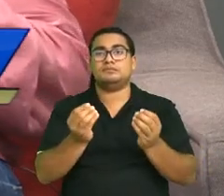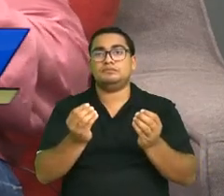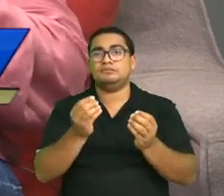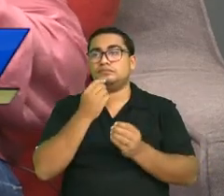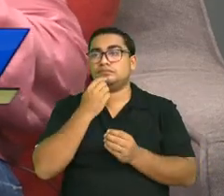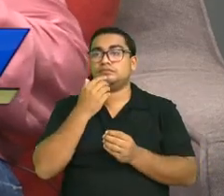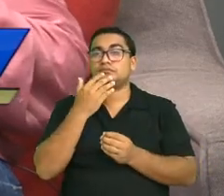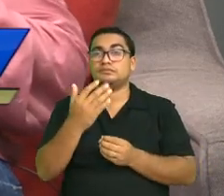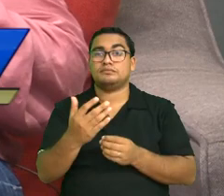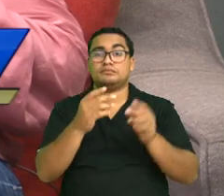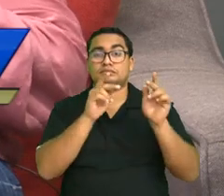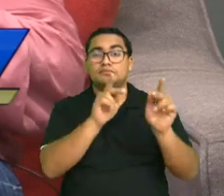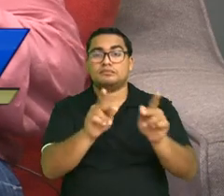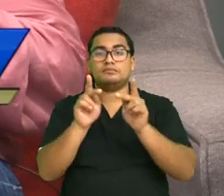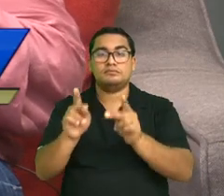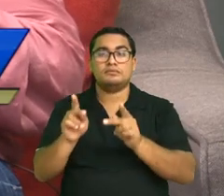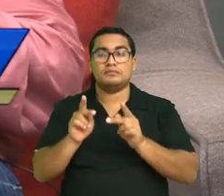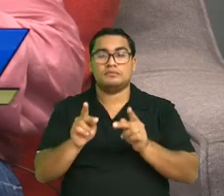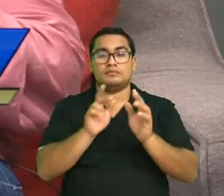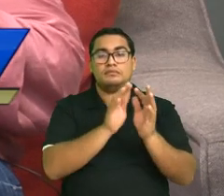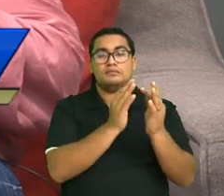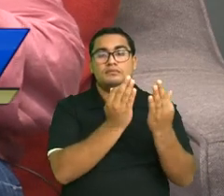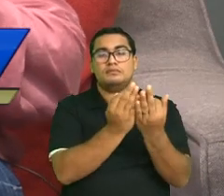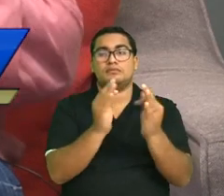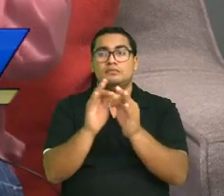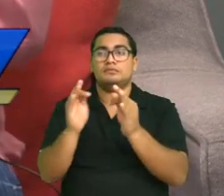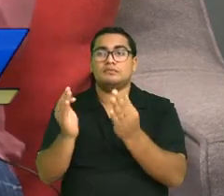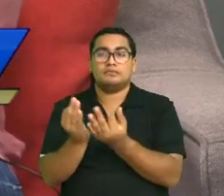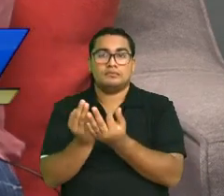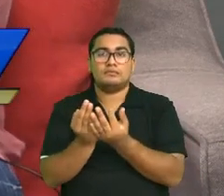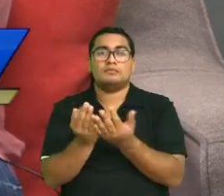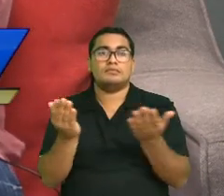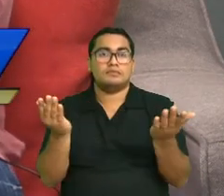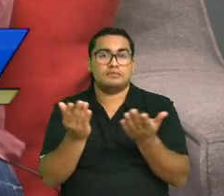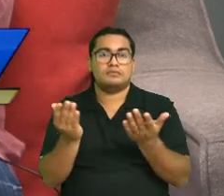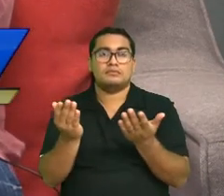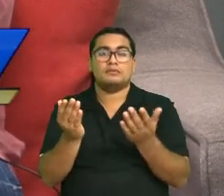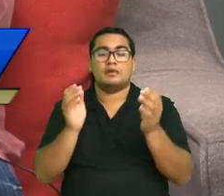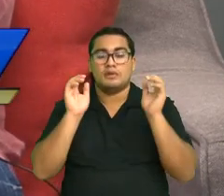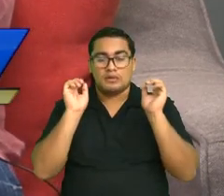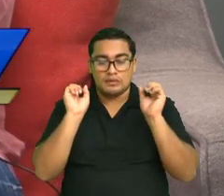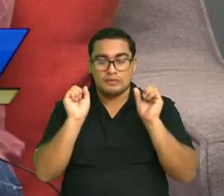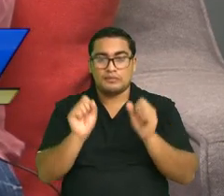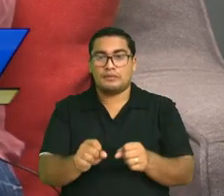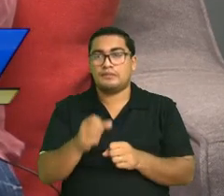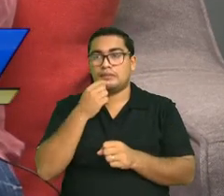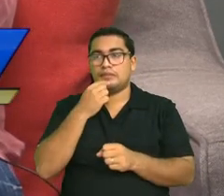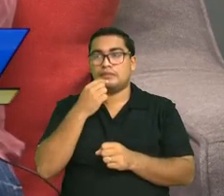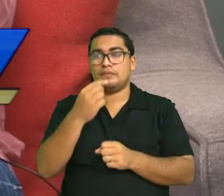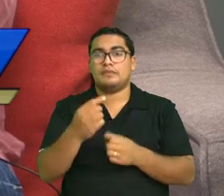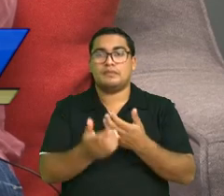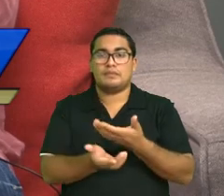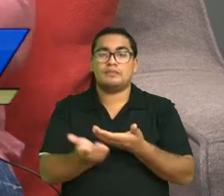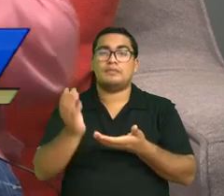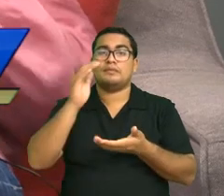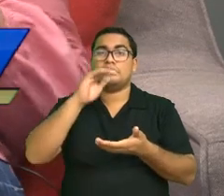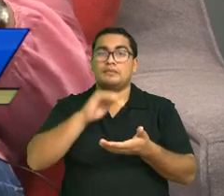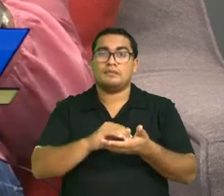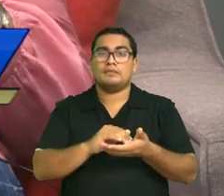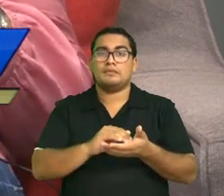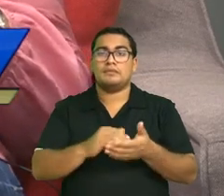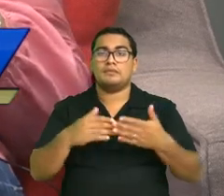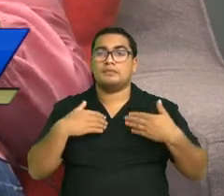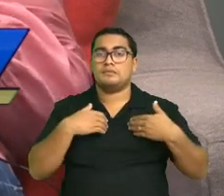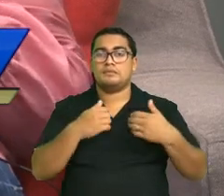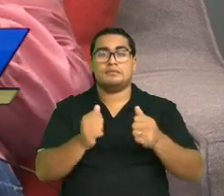que la gente esté, la familia integrada y sea parte de la recuperación